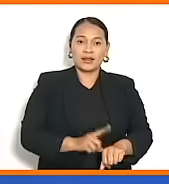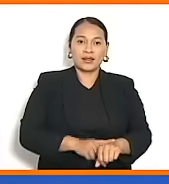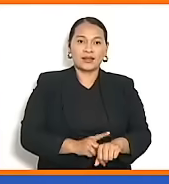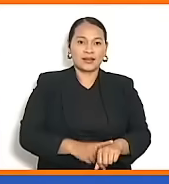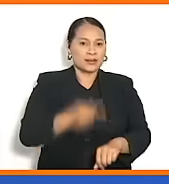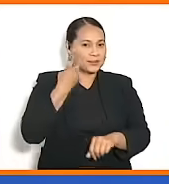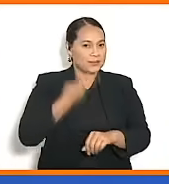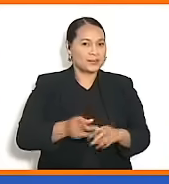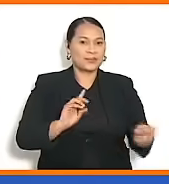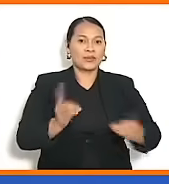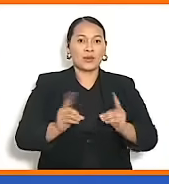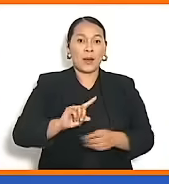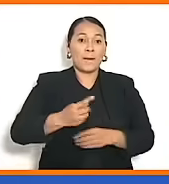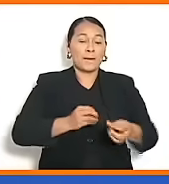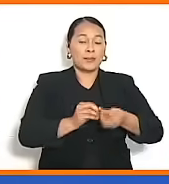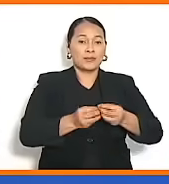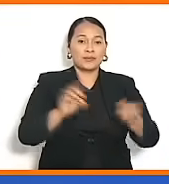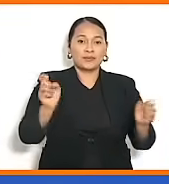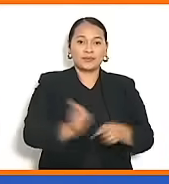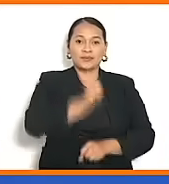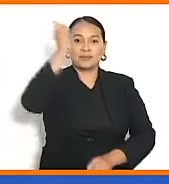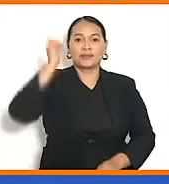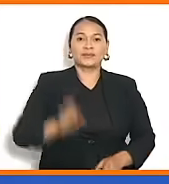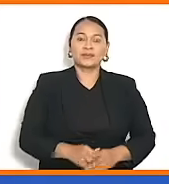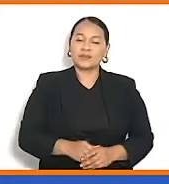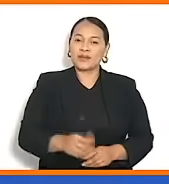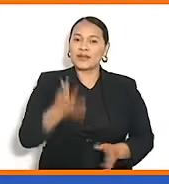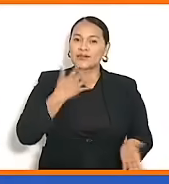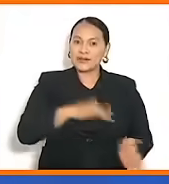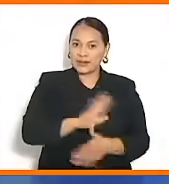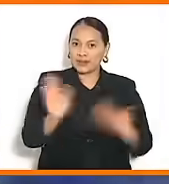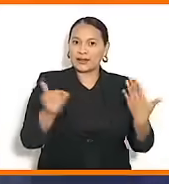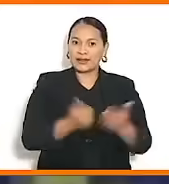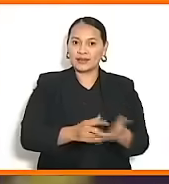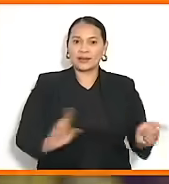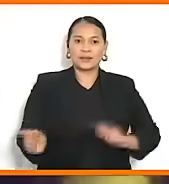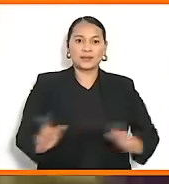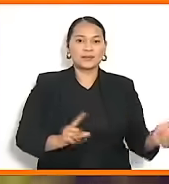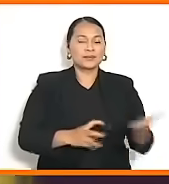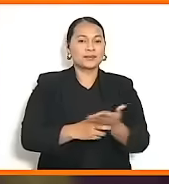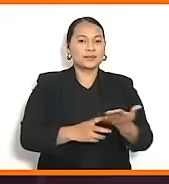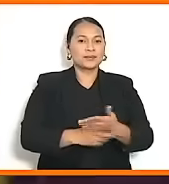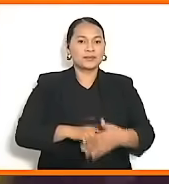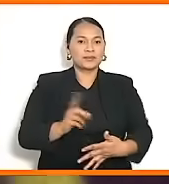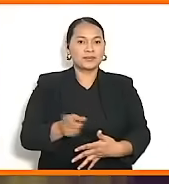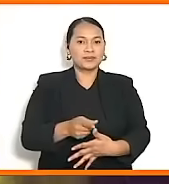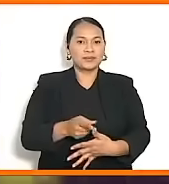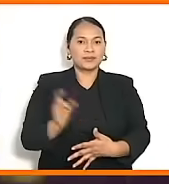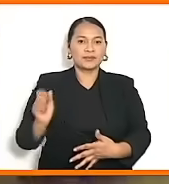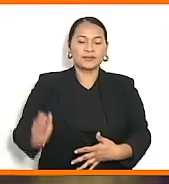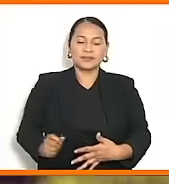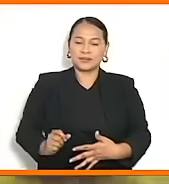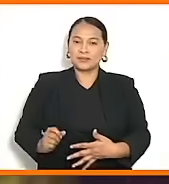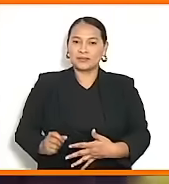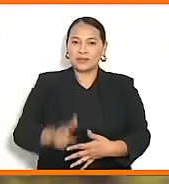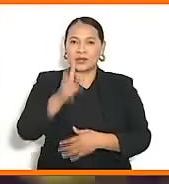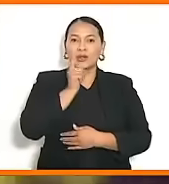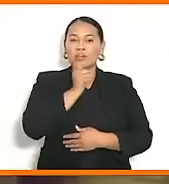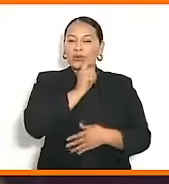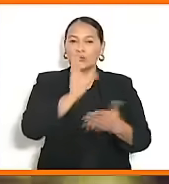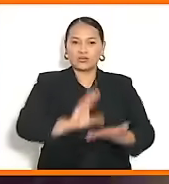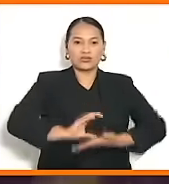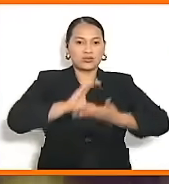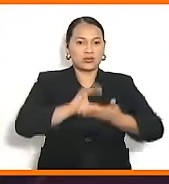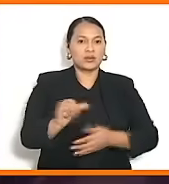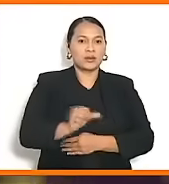conocer cuál es ese primer número seleccionado. Suerte y tenés ese boleto en mano, porque tu primer número ganador para nuestro Loto Super Premio de